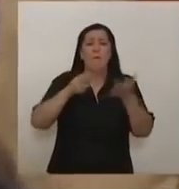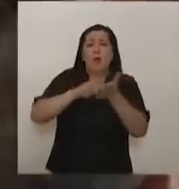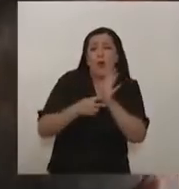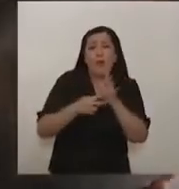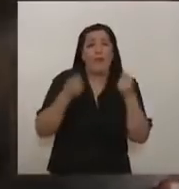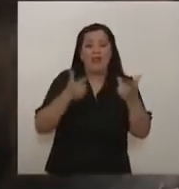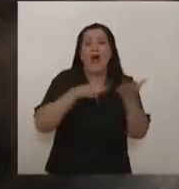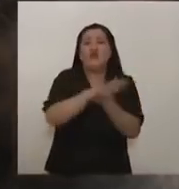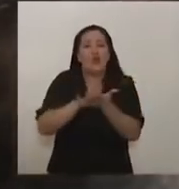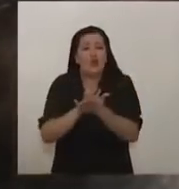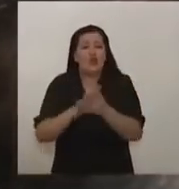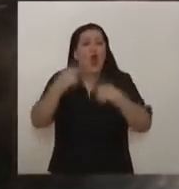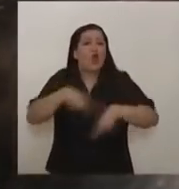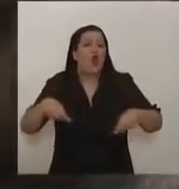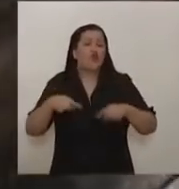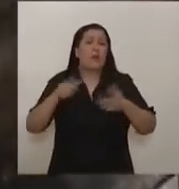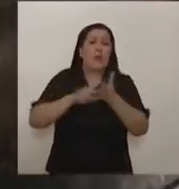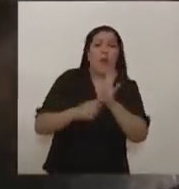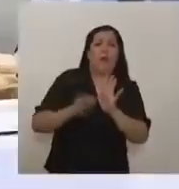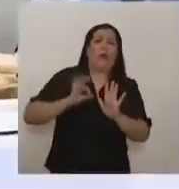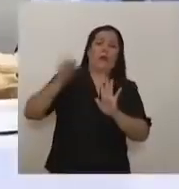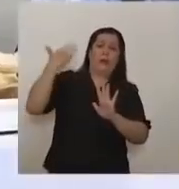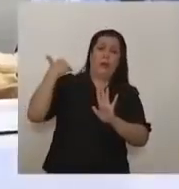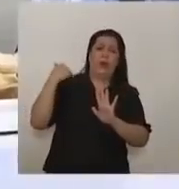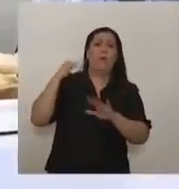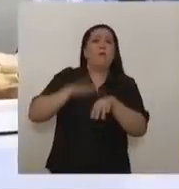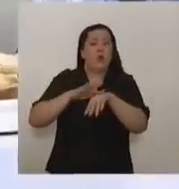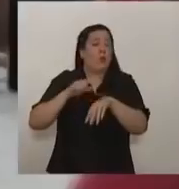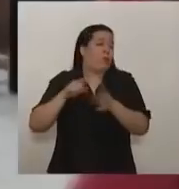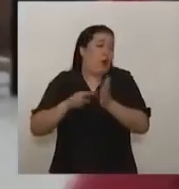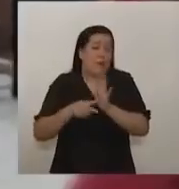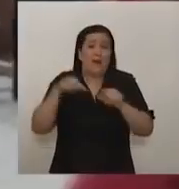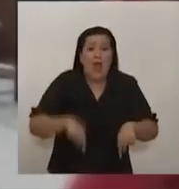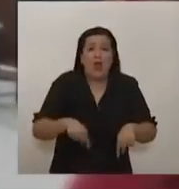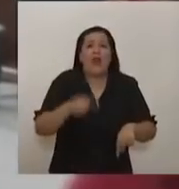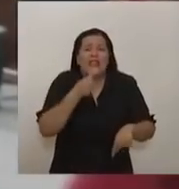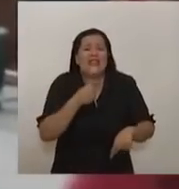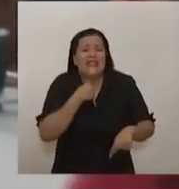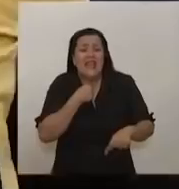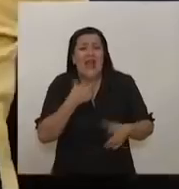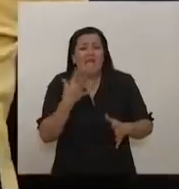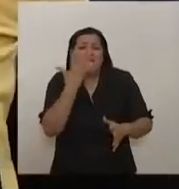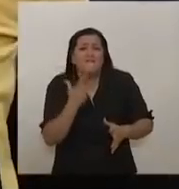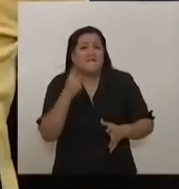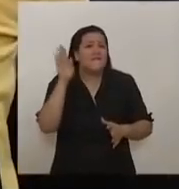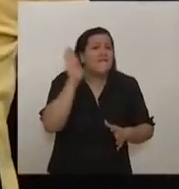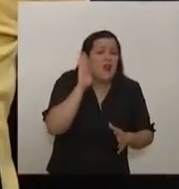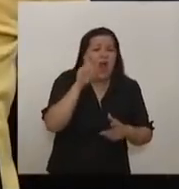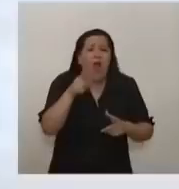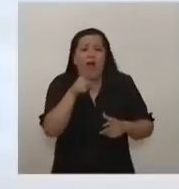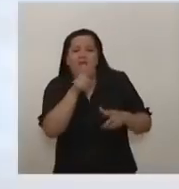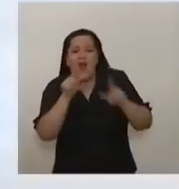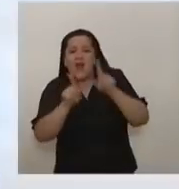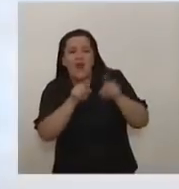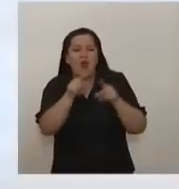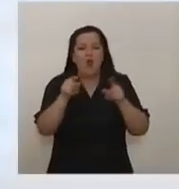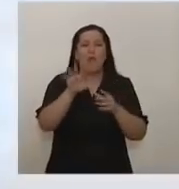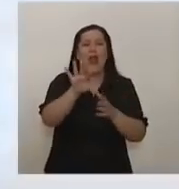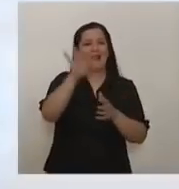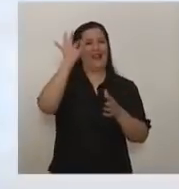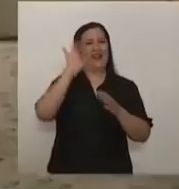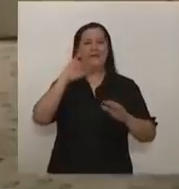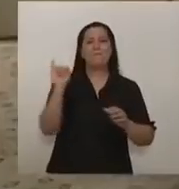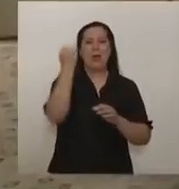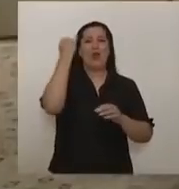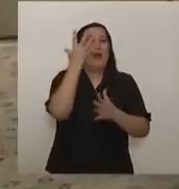problemas, los más antiguos y los más nuevos. Quise escuchar todos los puntos de vista para elegir el mejor y evitar